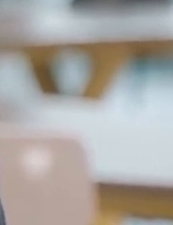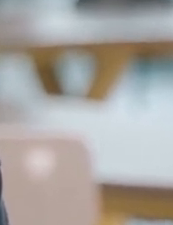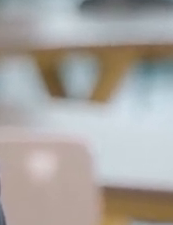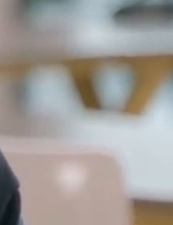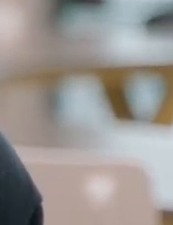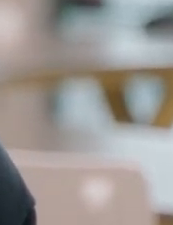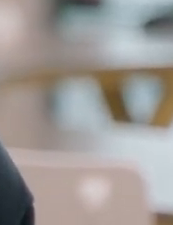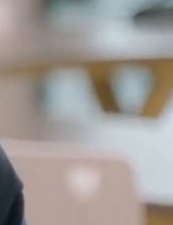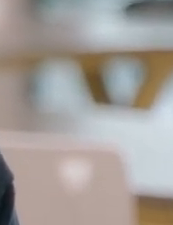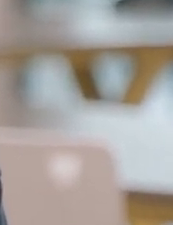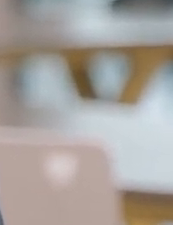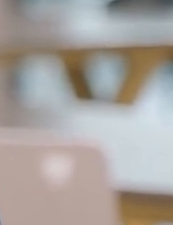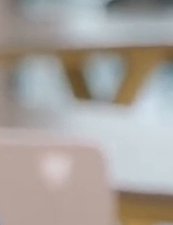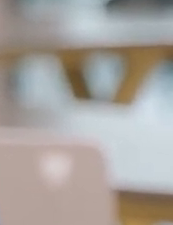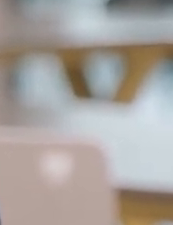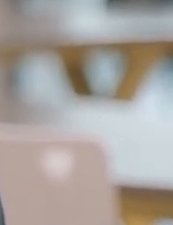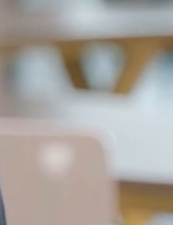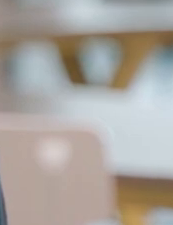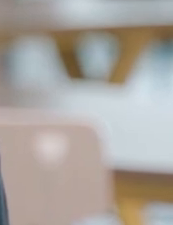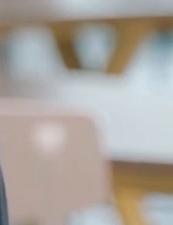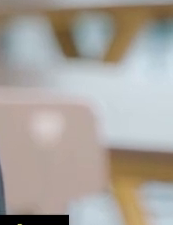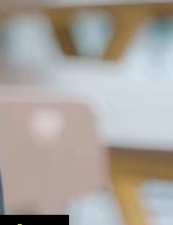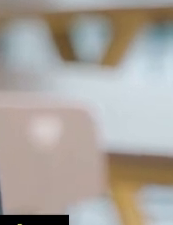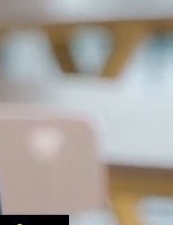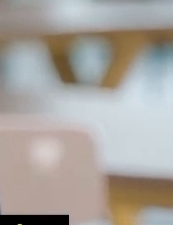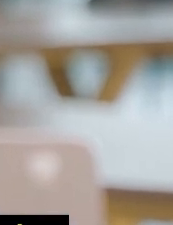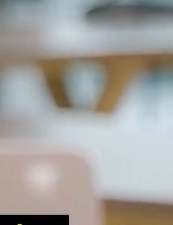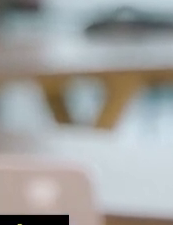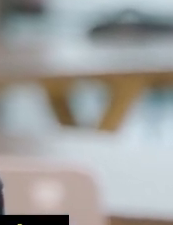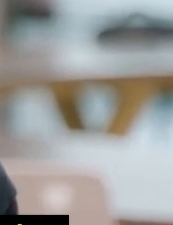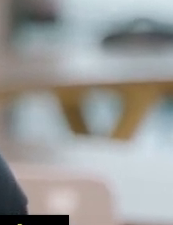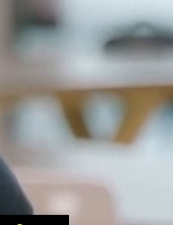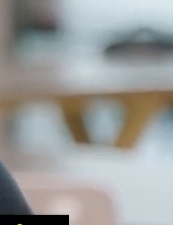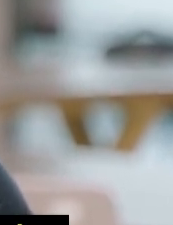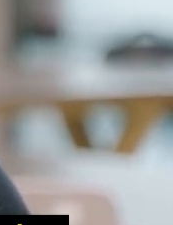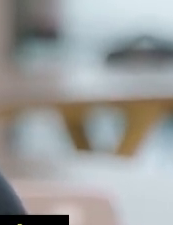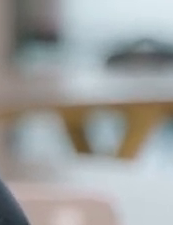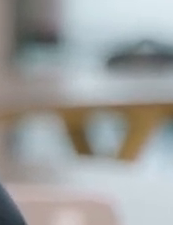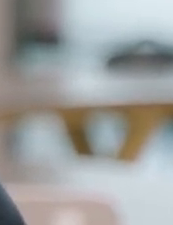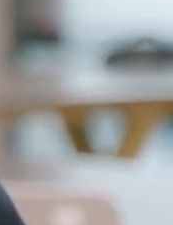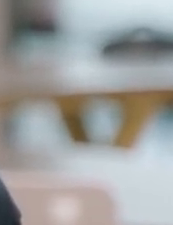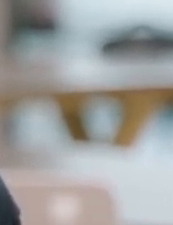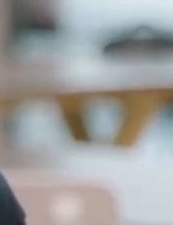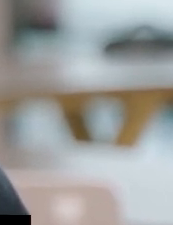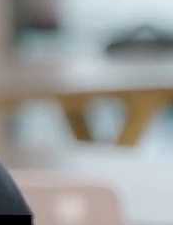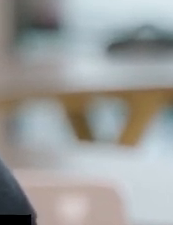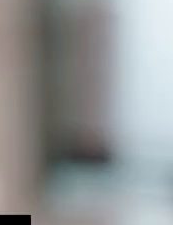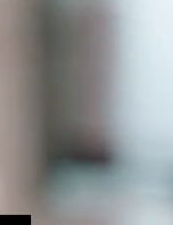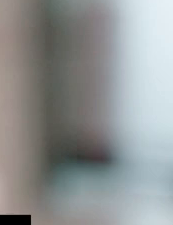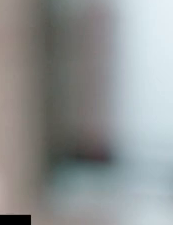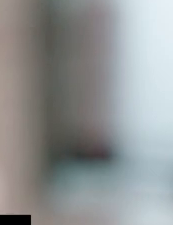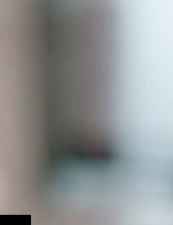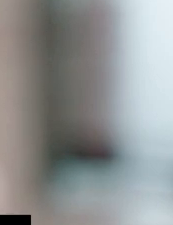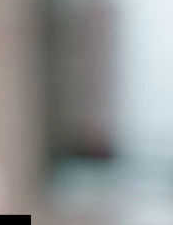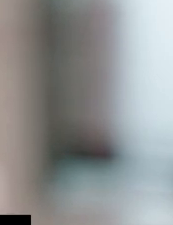hacer que las organizaciones sin ánimo de lucro sean competitivas tiene que ver con la escala. Tiene que ver con que